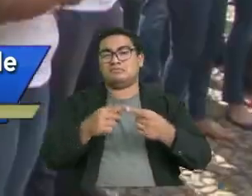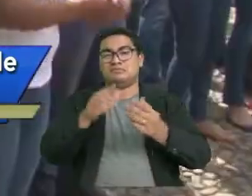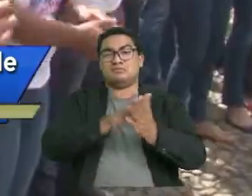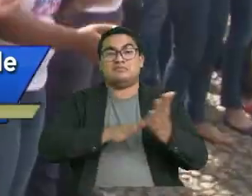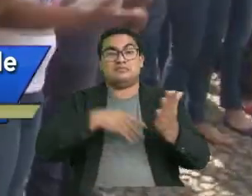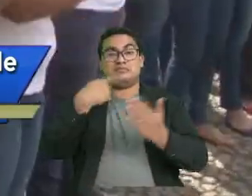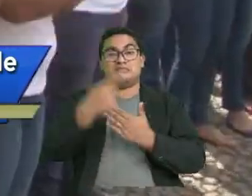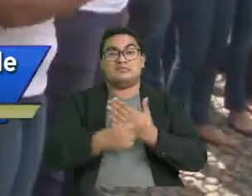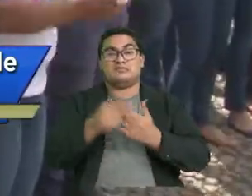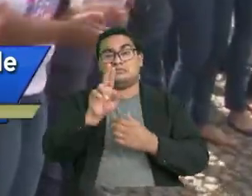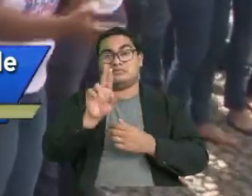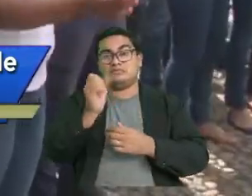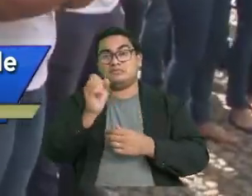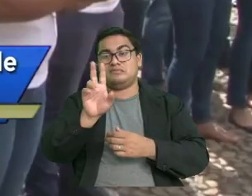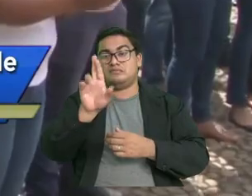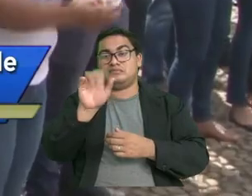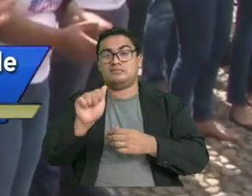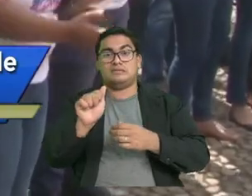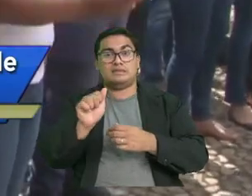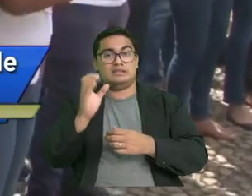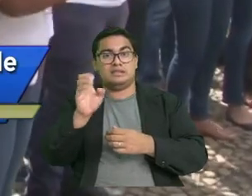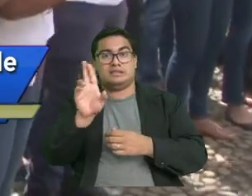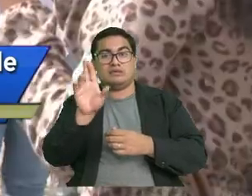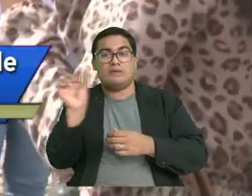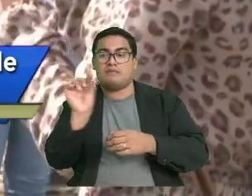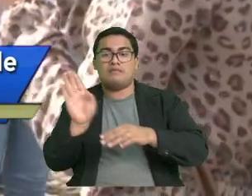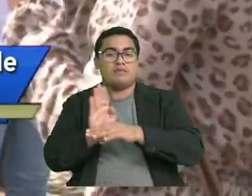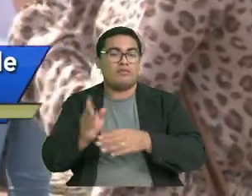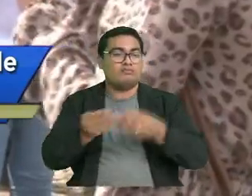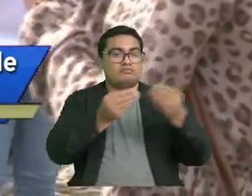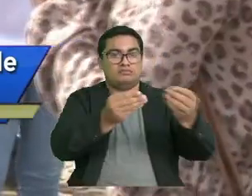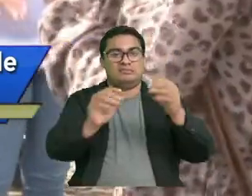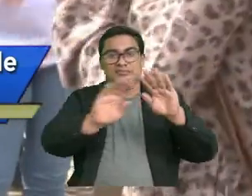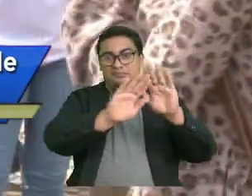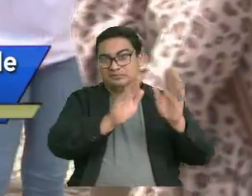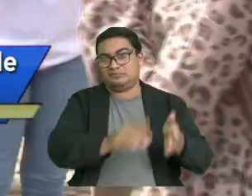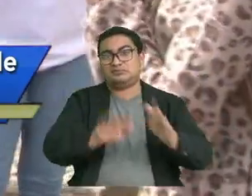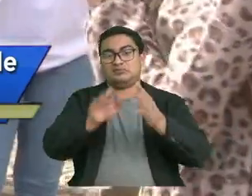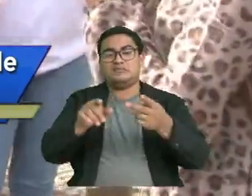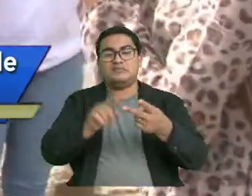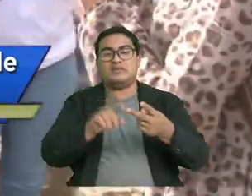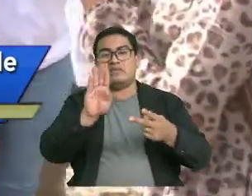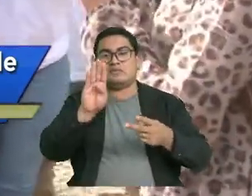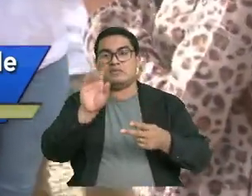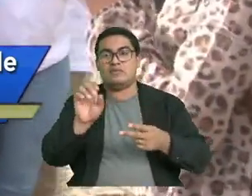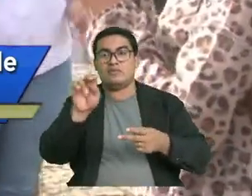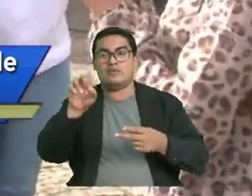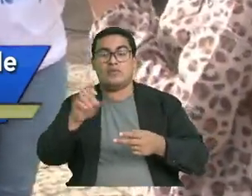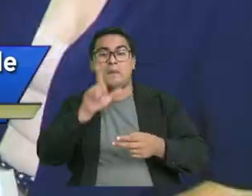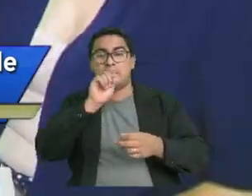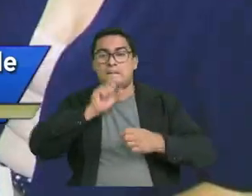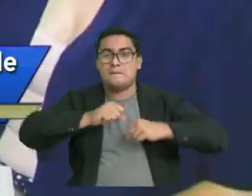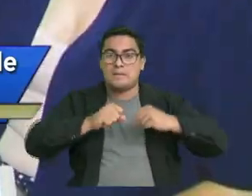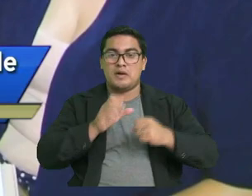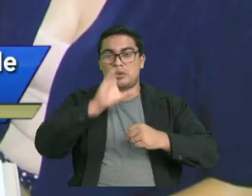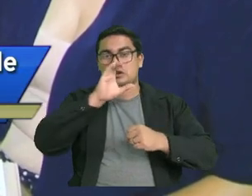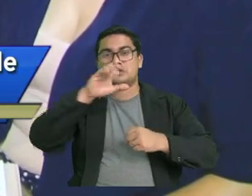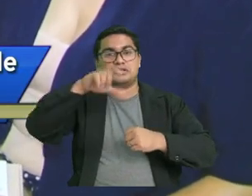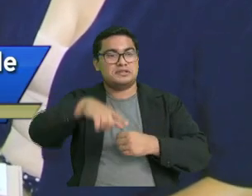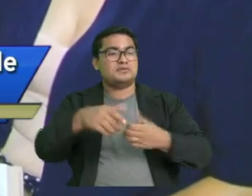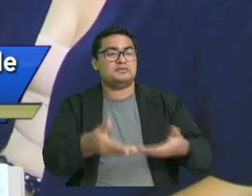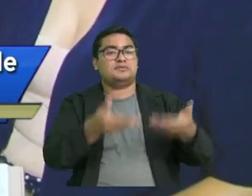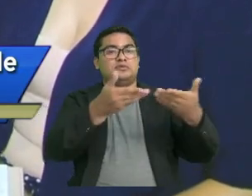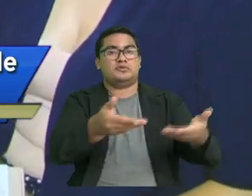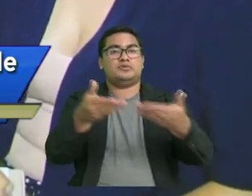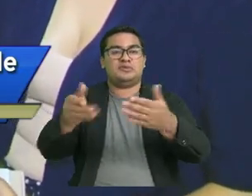de usura cero, el bono productivo, crisol de granos básicos, crisol café. Vea, es